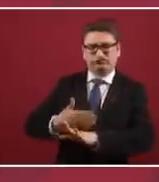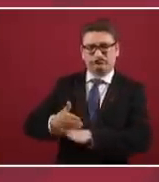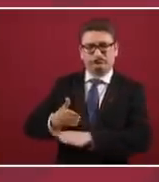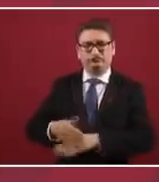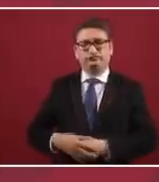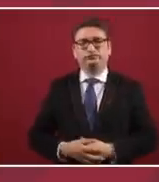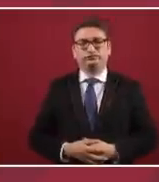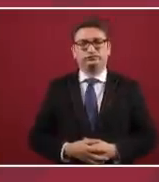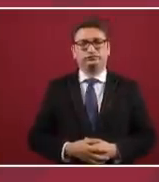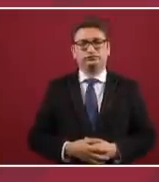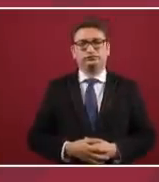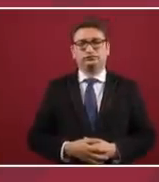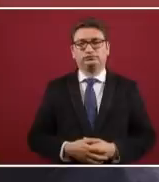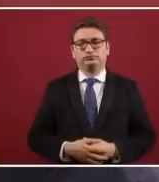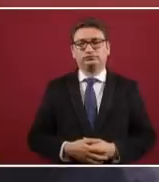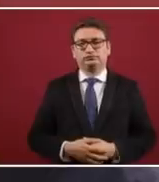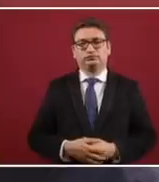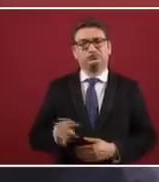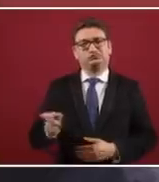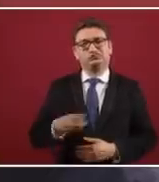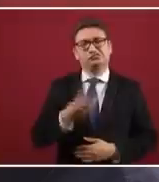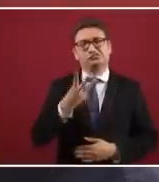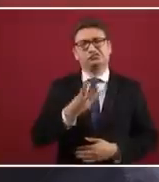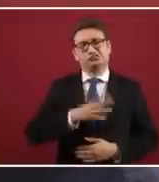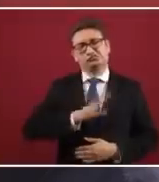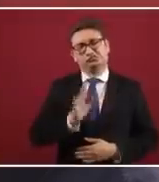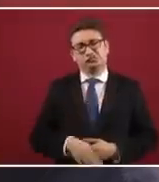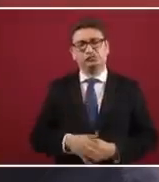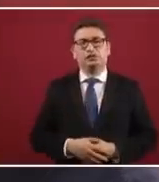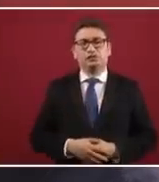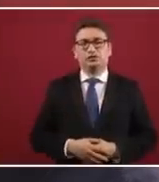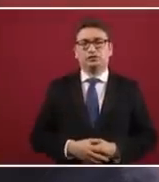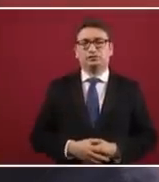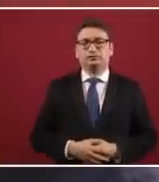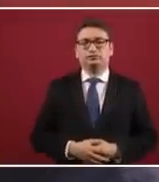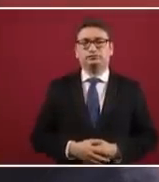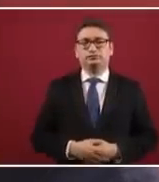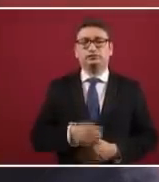¿Cuál sería el mensaje para? Fallecieron tres.